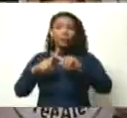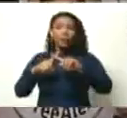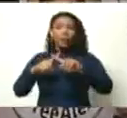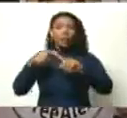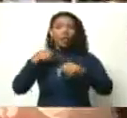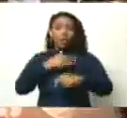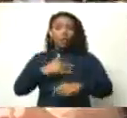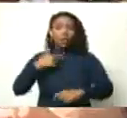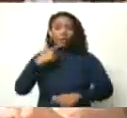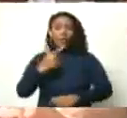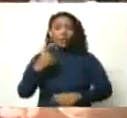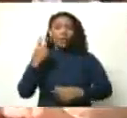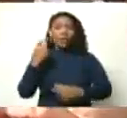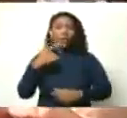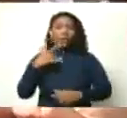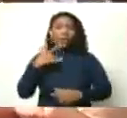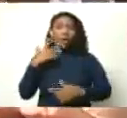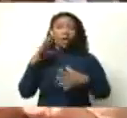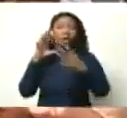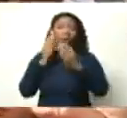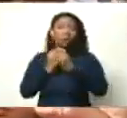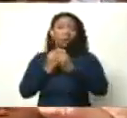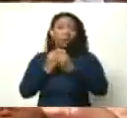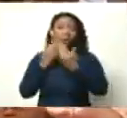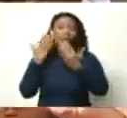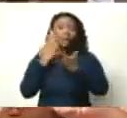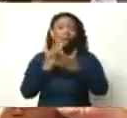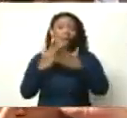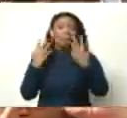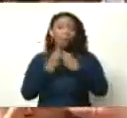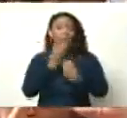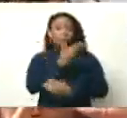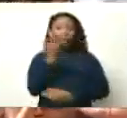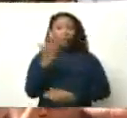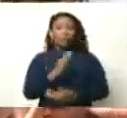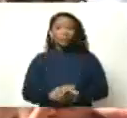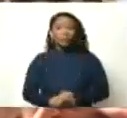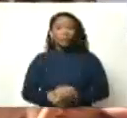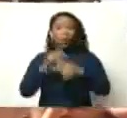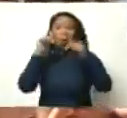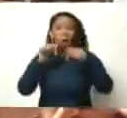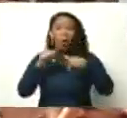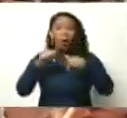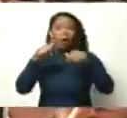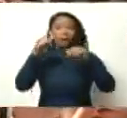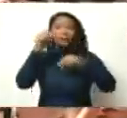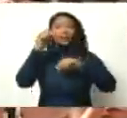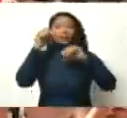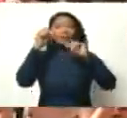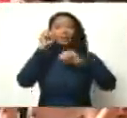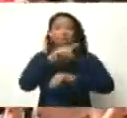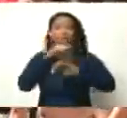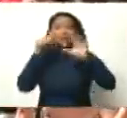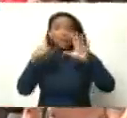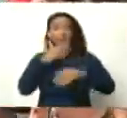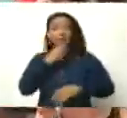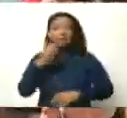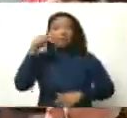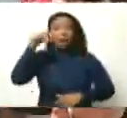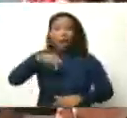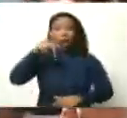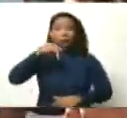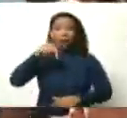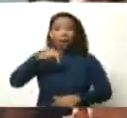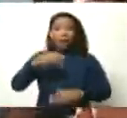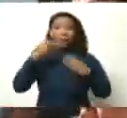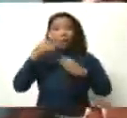hecho sentir solas, siempre acompañada por ustedes. Hoy, 16 de diciembre, estamos aquí